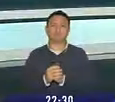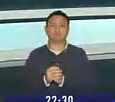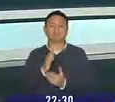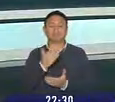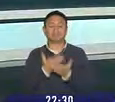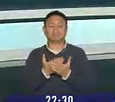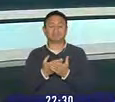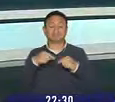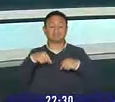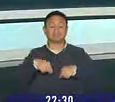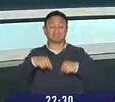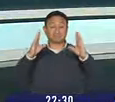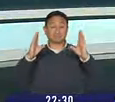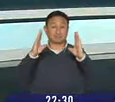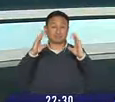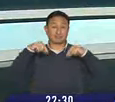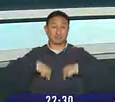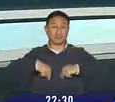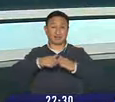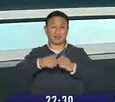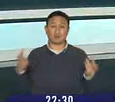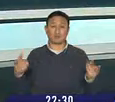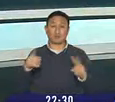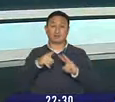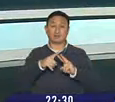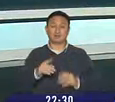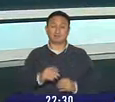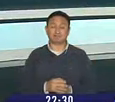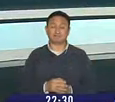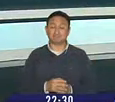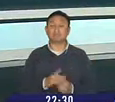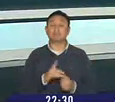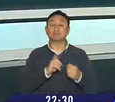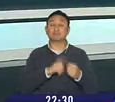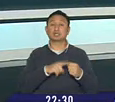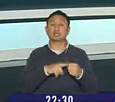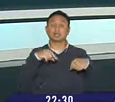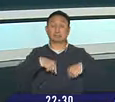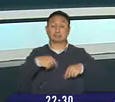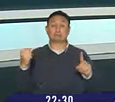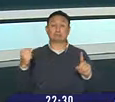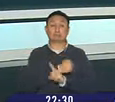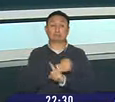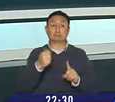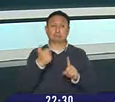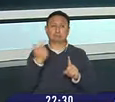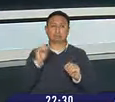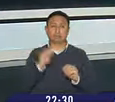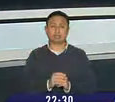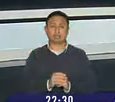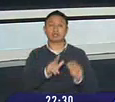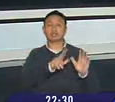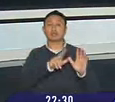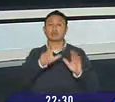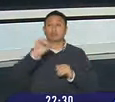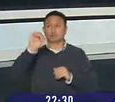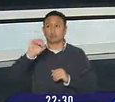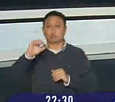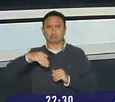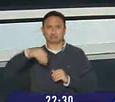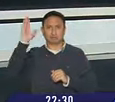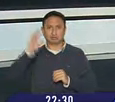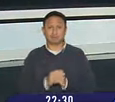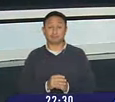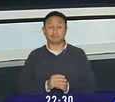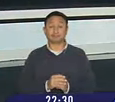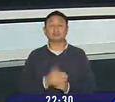Gracias por seguir en sintonía de la emisión estelar del Comercio TV. En Quito, la violencia criminal ha incrementado en un 88%. Ante